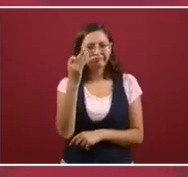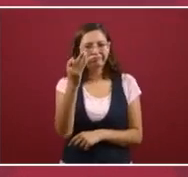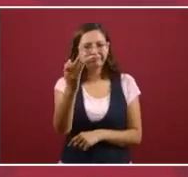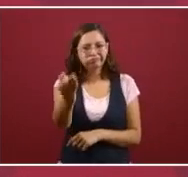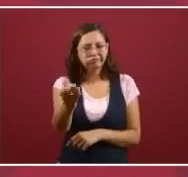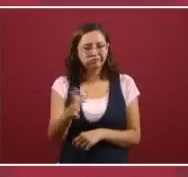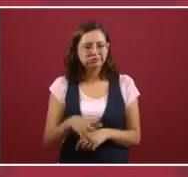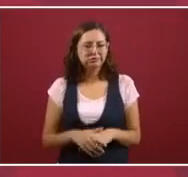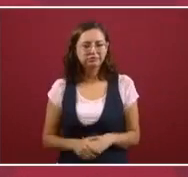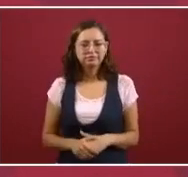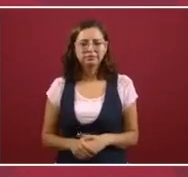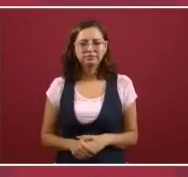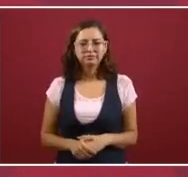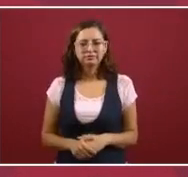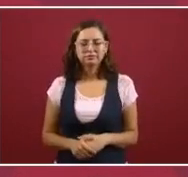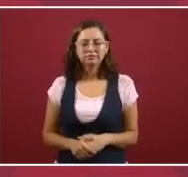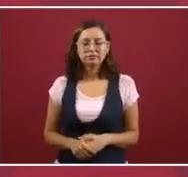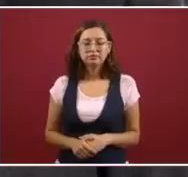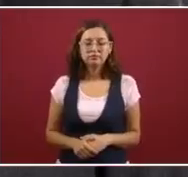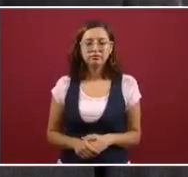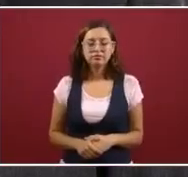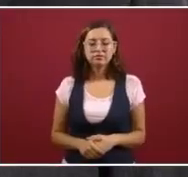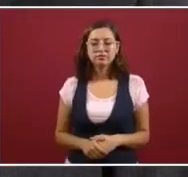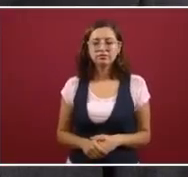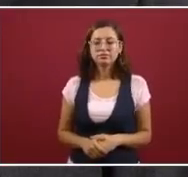A veces no se mide